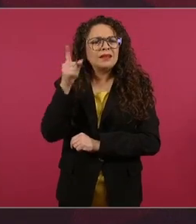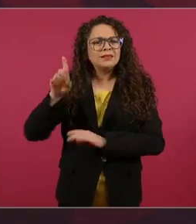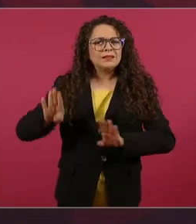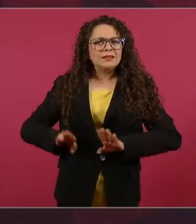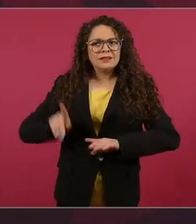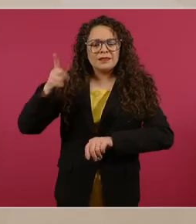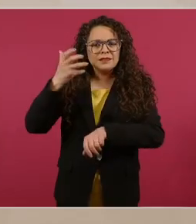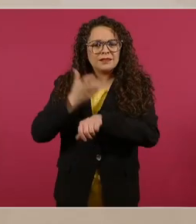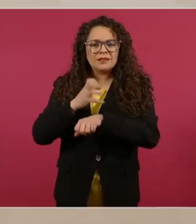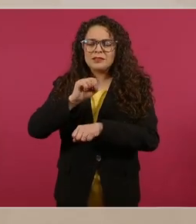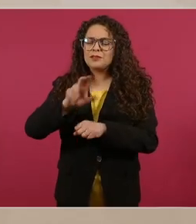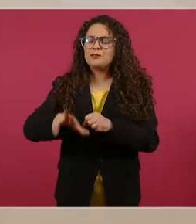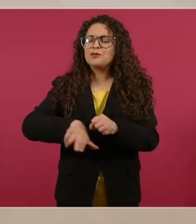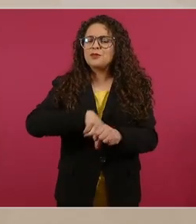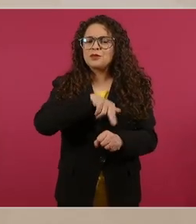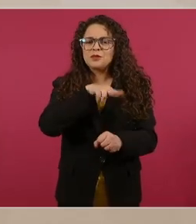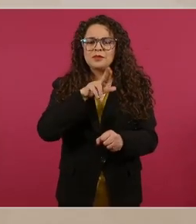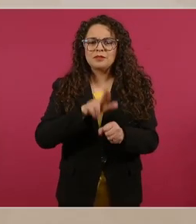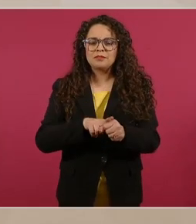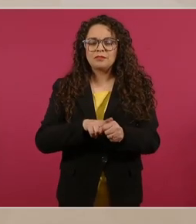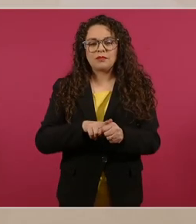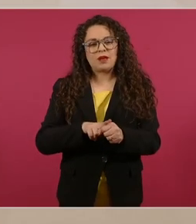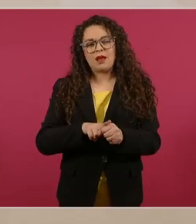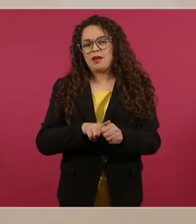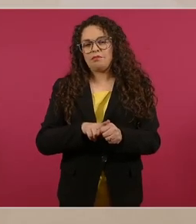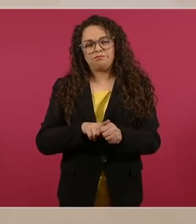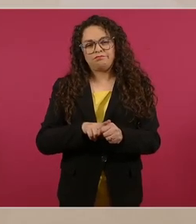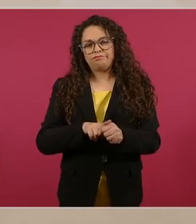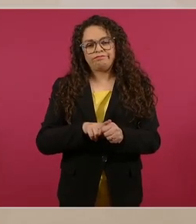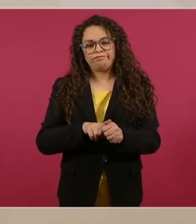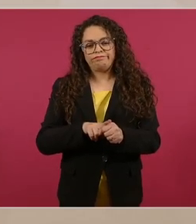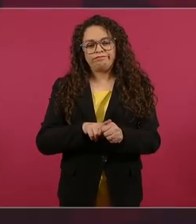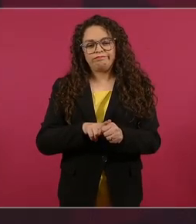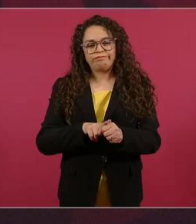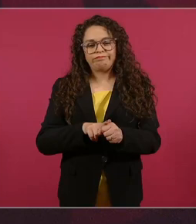Les voy a poner